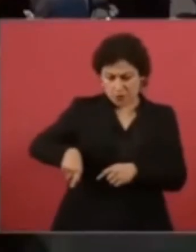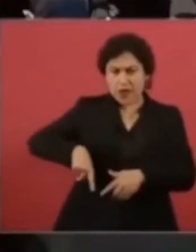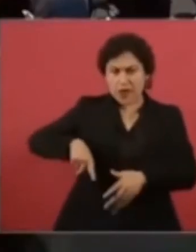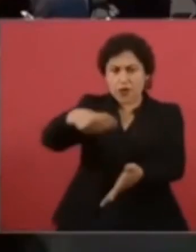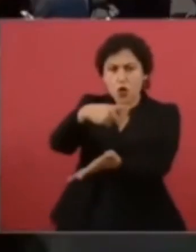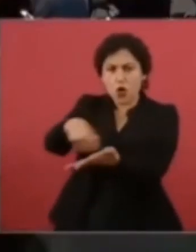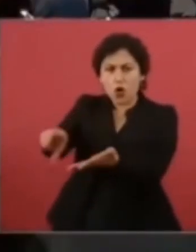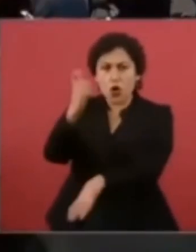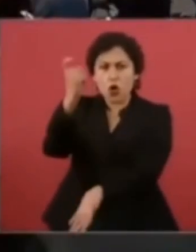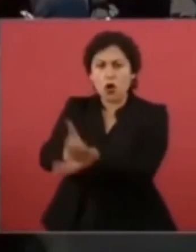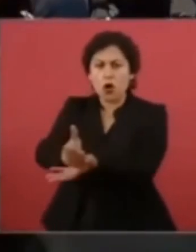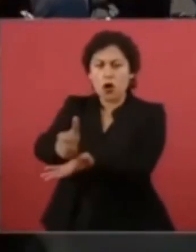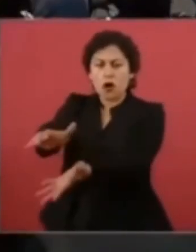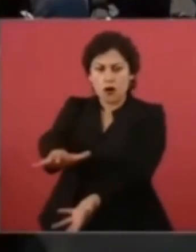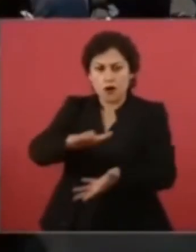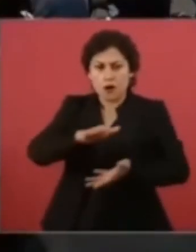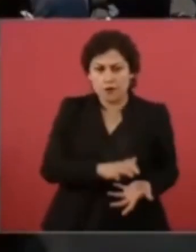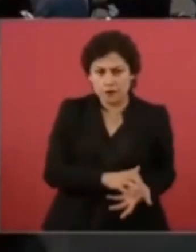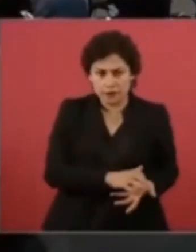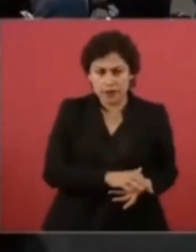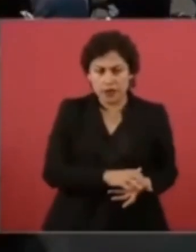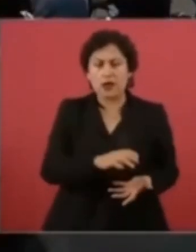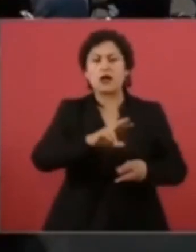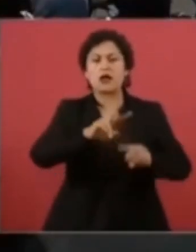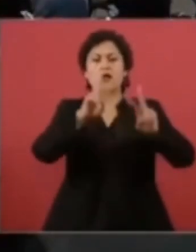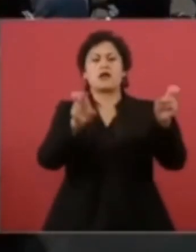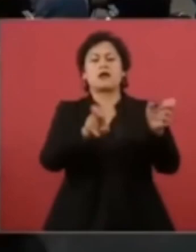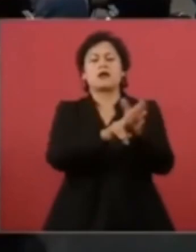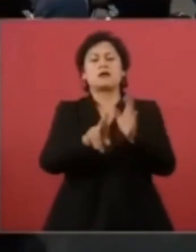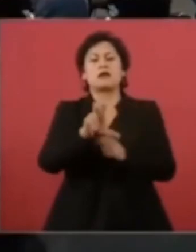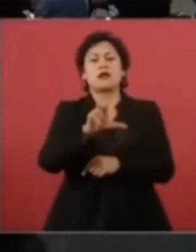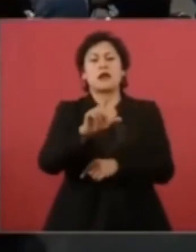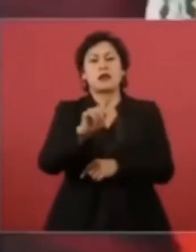libres. ¿Cómo no va a estar enojado Sheridan?